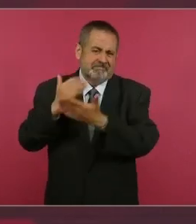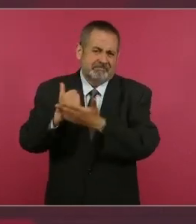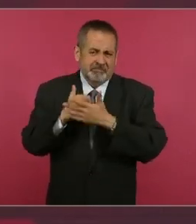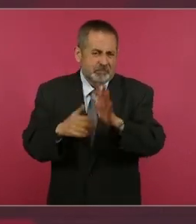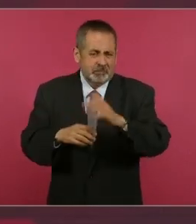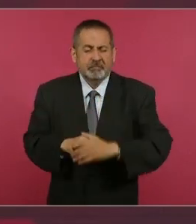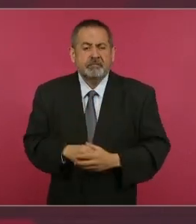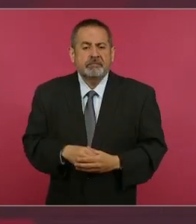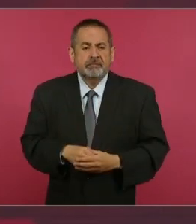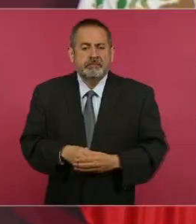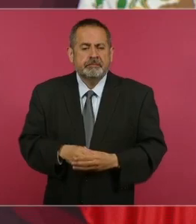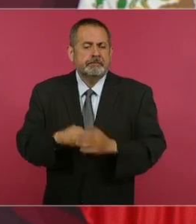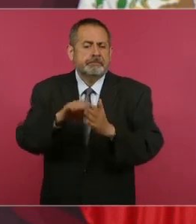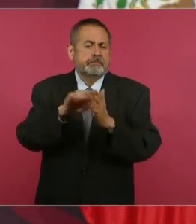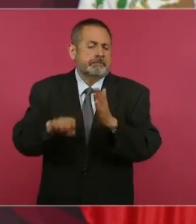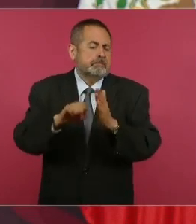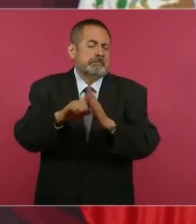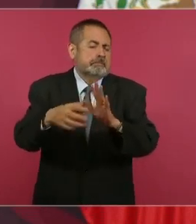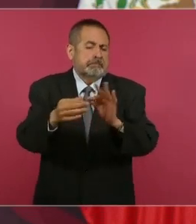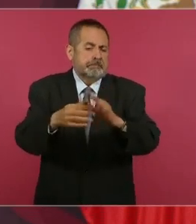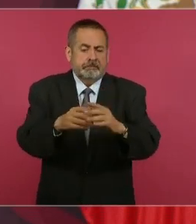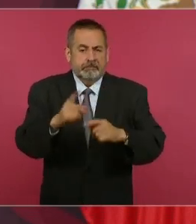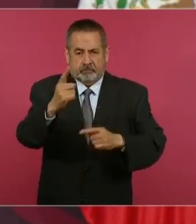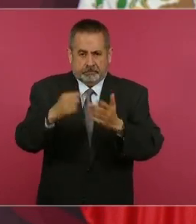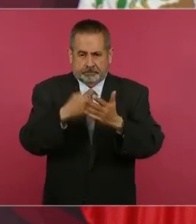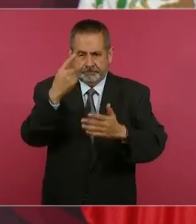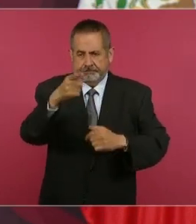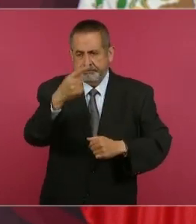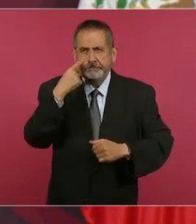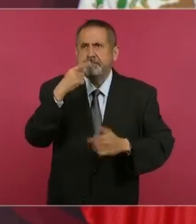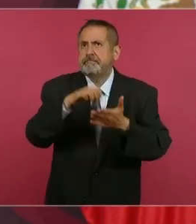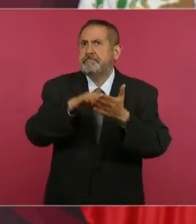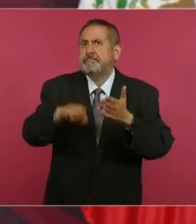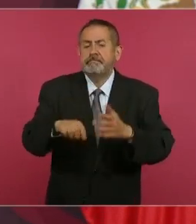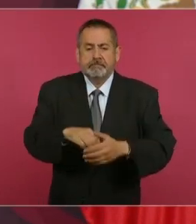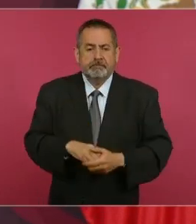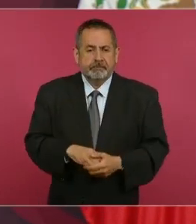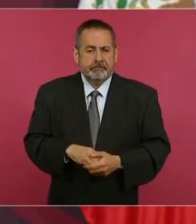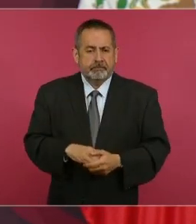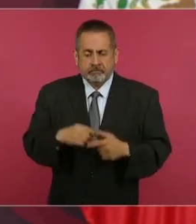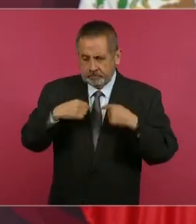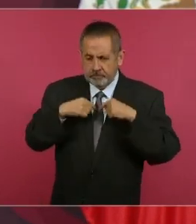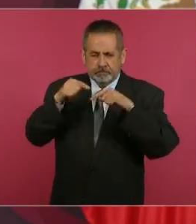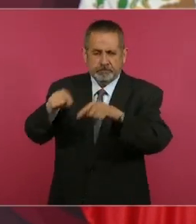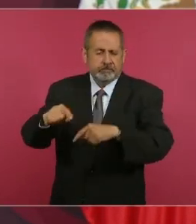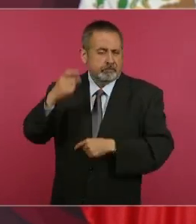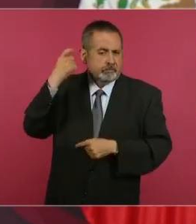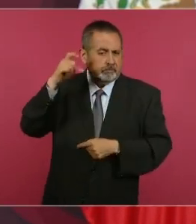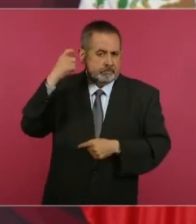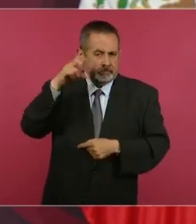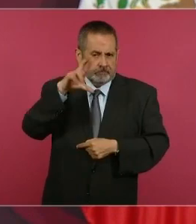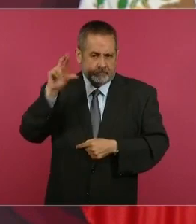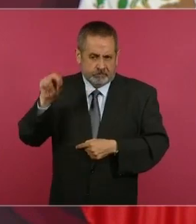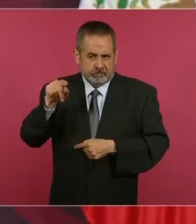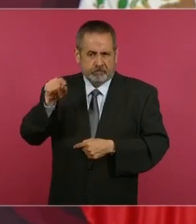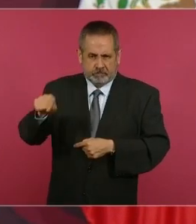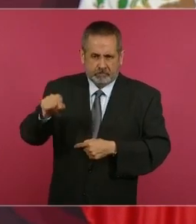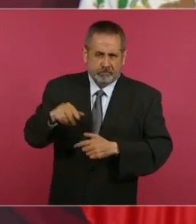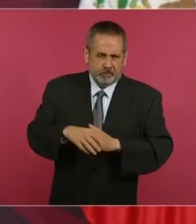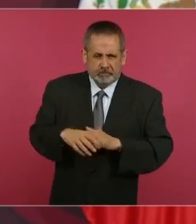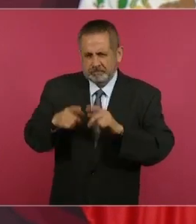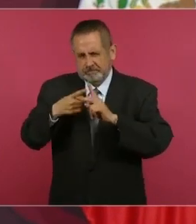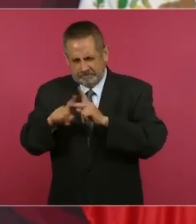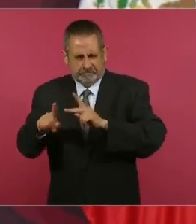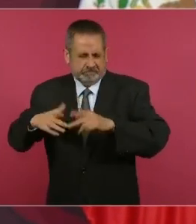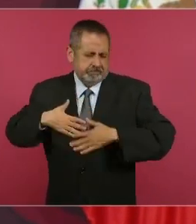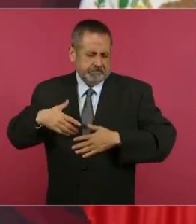pongo algunos ejemplos. Una vez llegué a Quintana Roo, estábamos empezando el